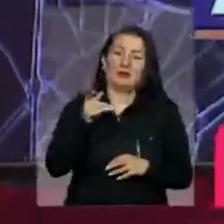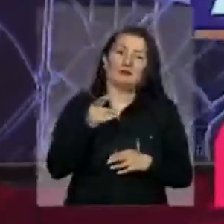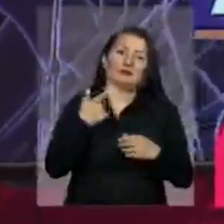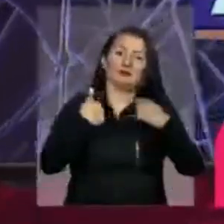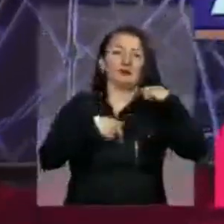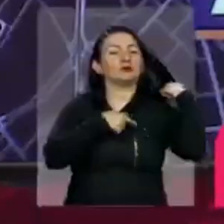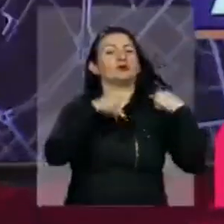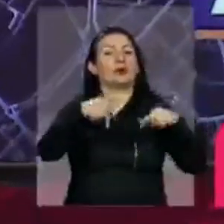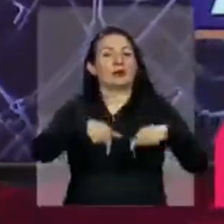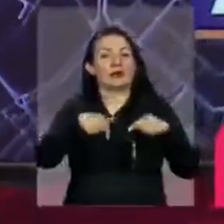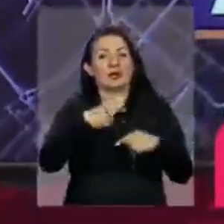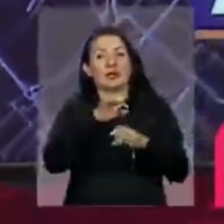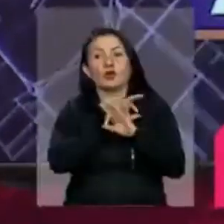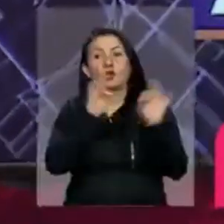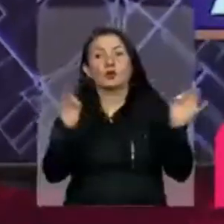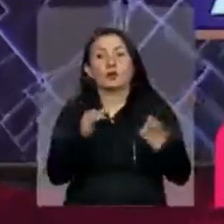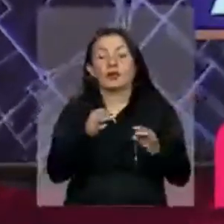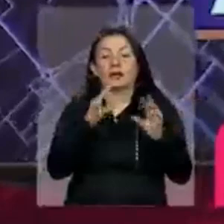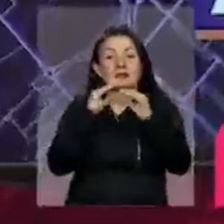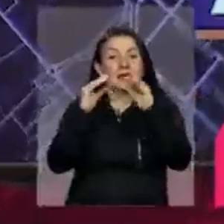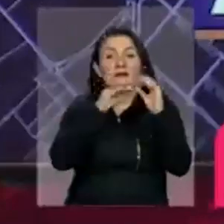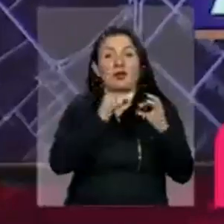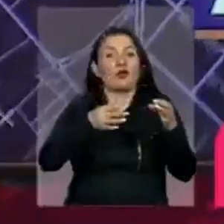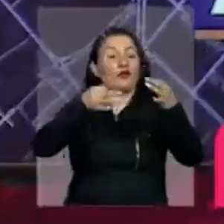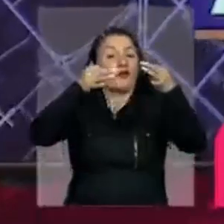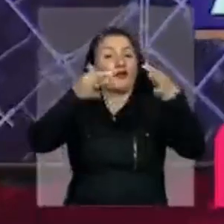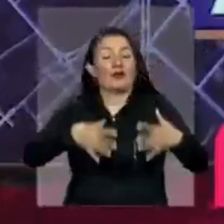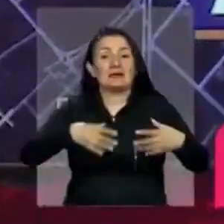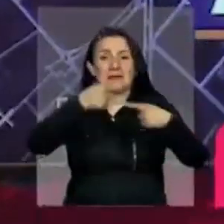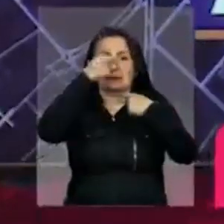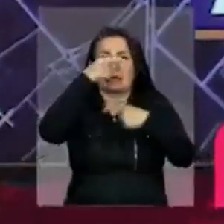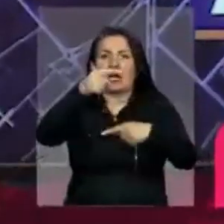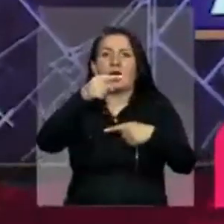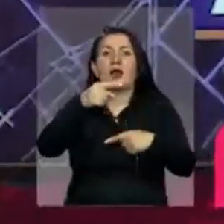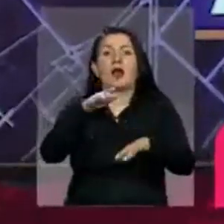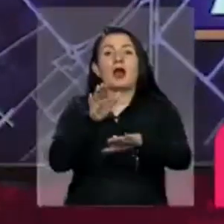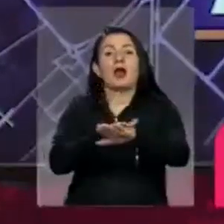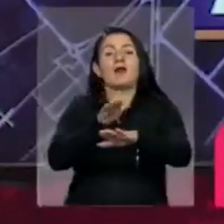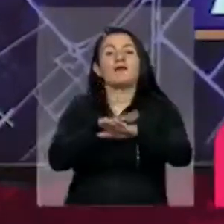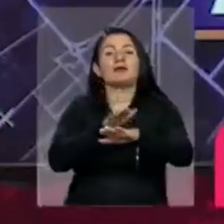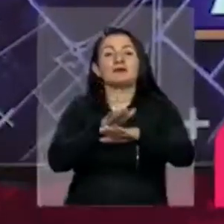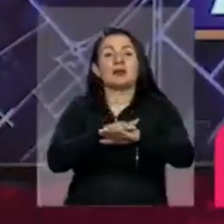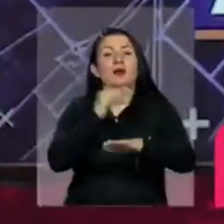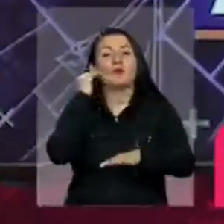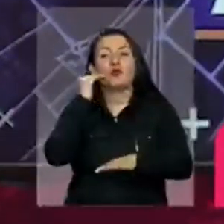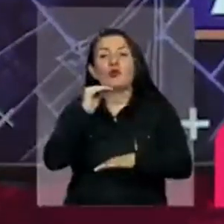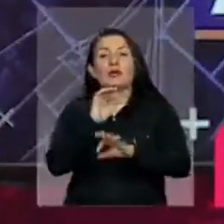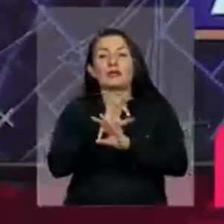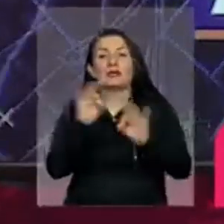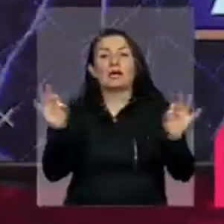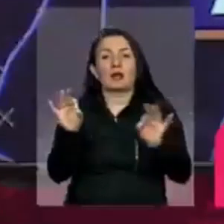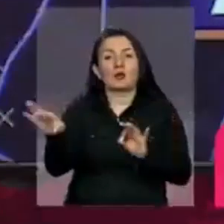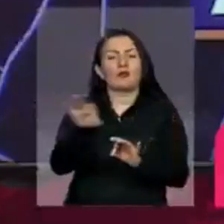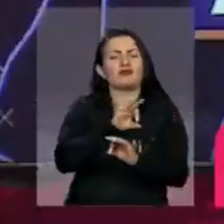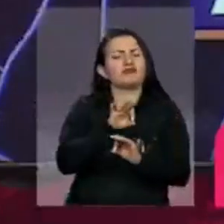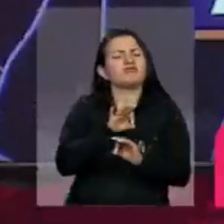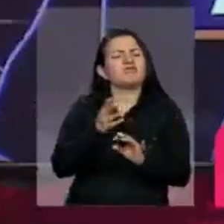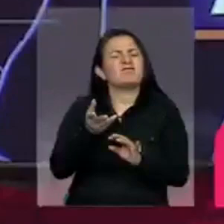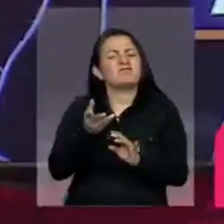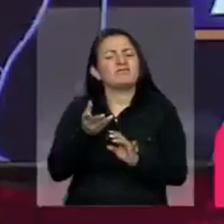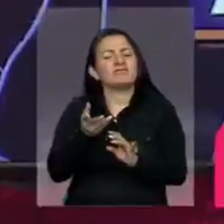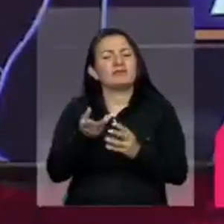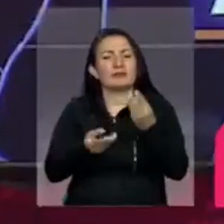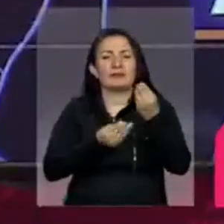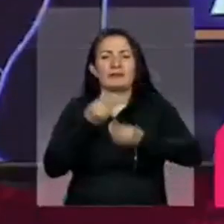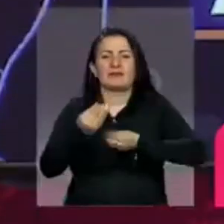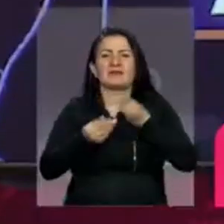obviamente aquí nunca se habla oficial porque la federación nunca sale diciendo por tal motivo estos jugadores no van a ser tenidas en cuenta, va a